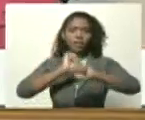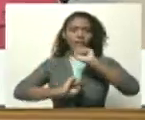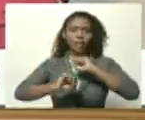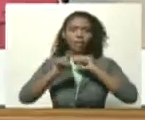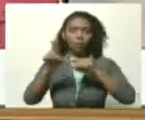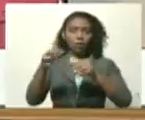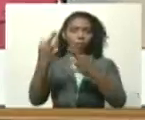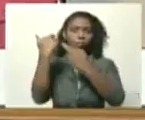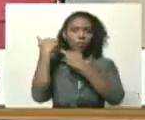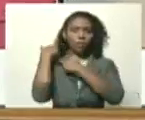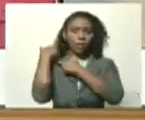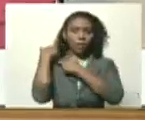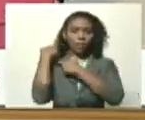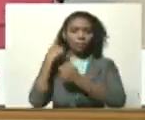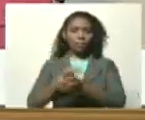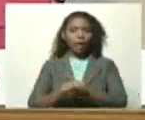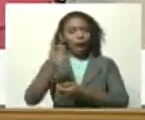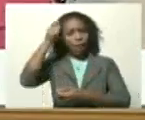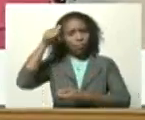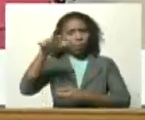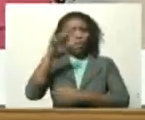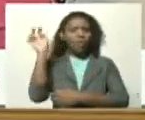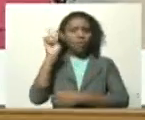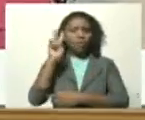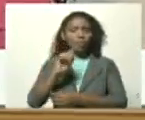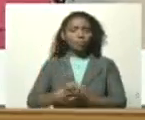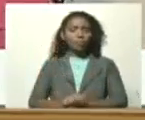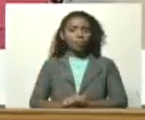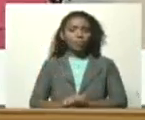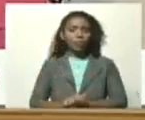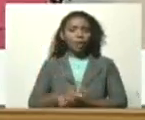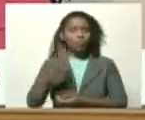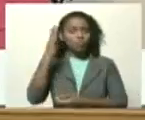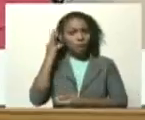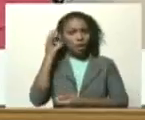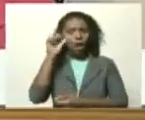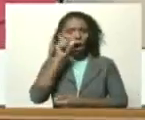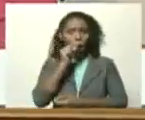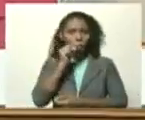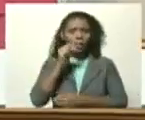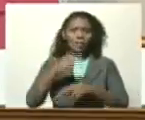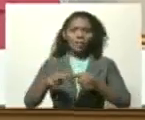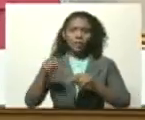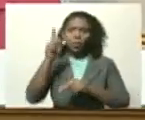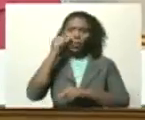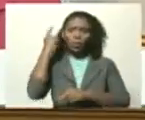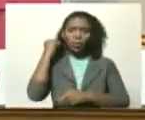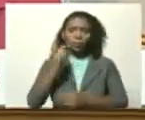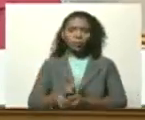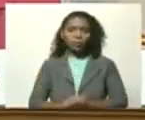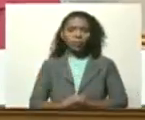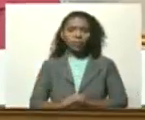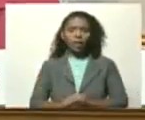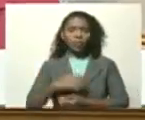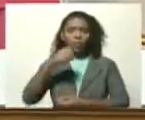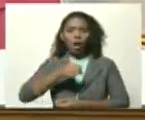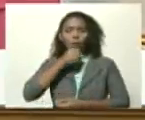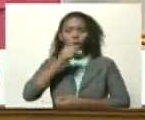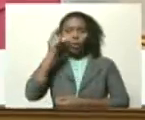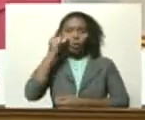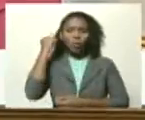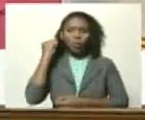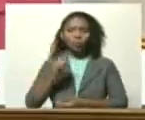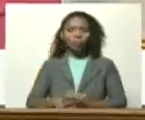su responsabilidad al pueblo de Venezuela, a sus mujeres, a sus hombres, a sus niñas, a sus niños, a sus abuelas, a